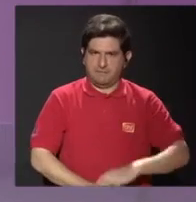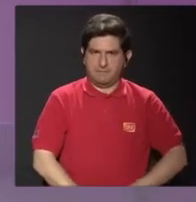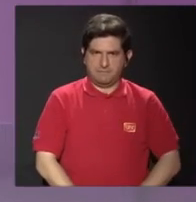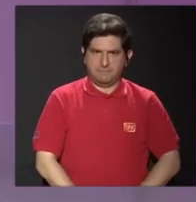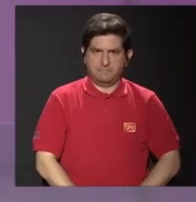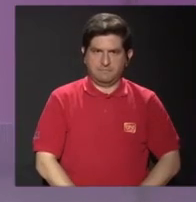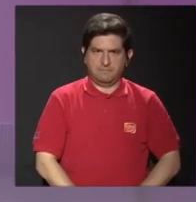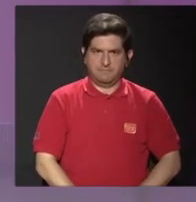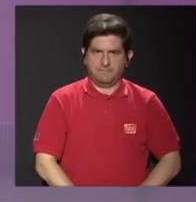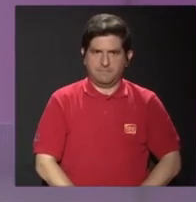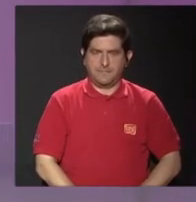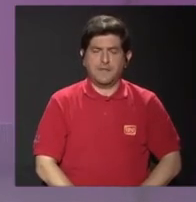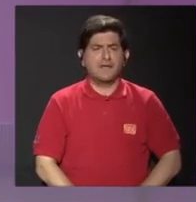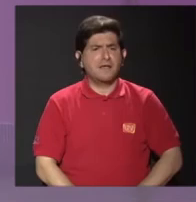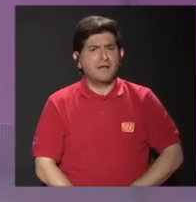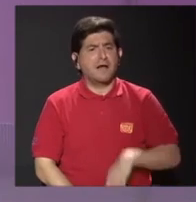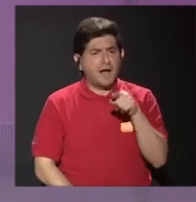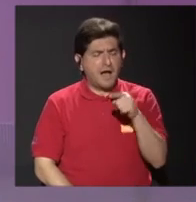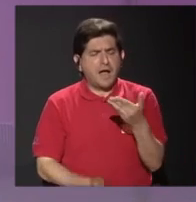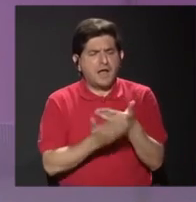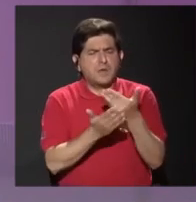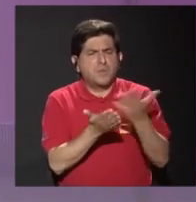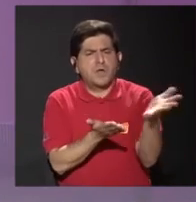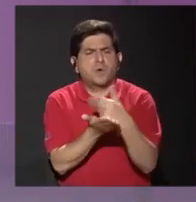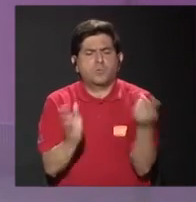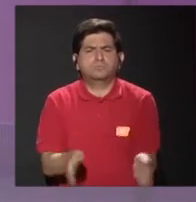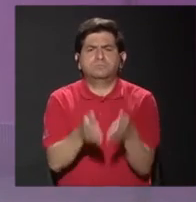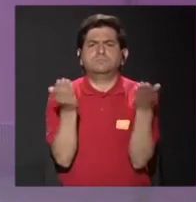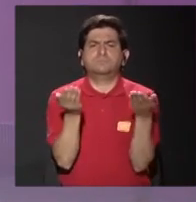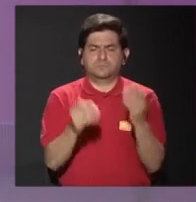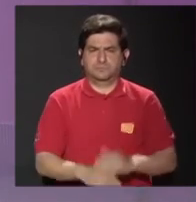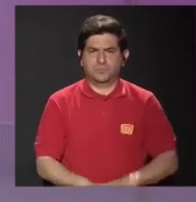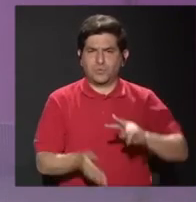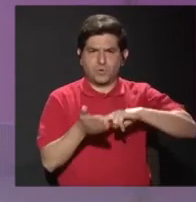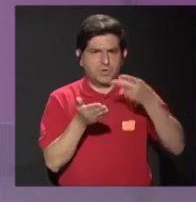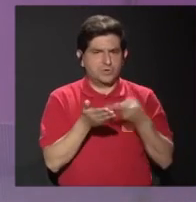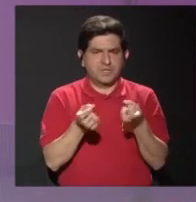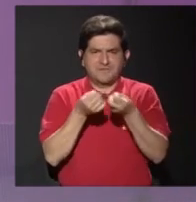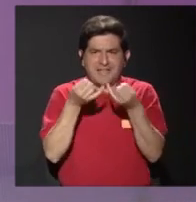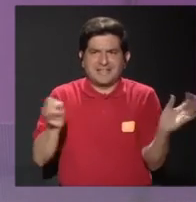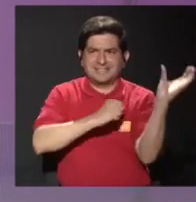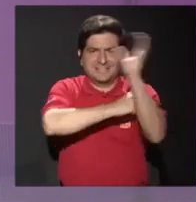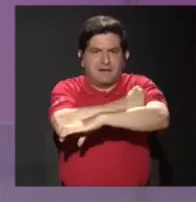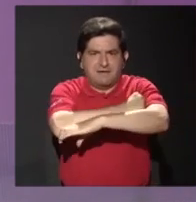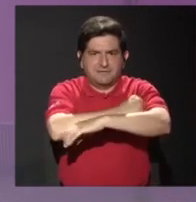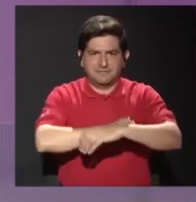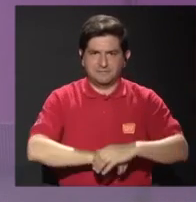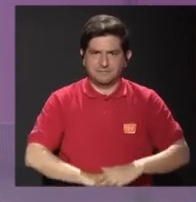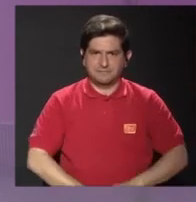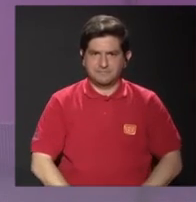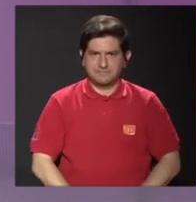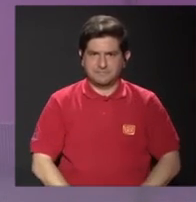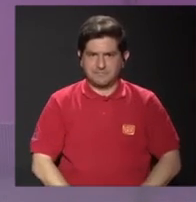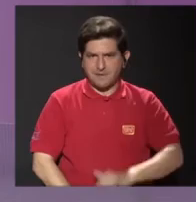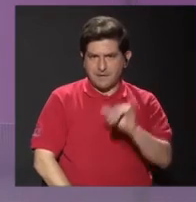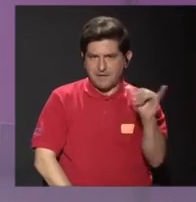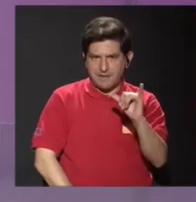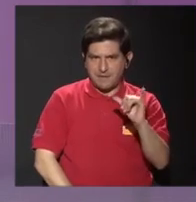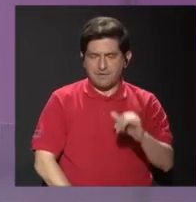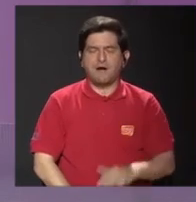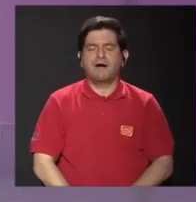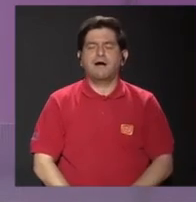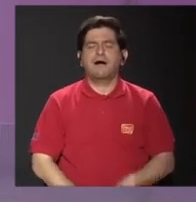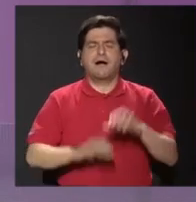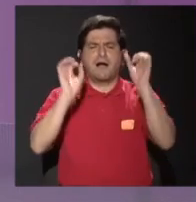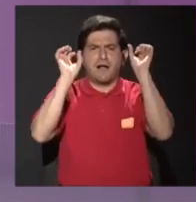entonces de tomarse la prueba para que esto no quede impune como decía y como esto ya no tiene